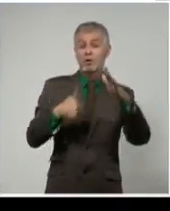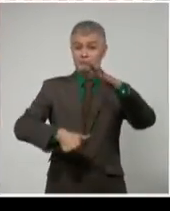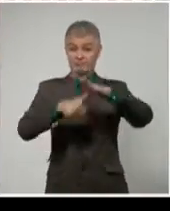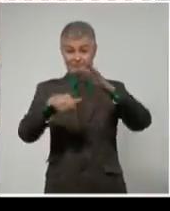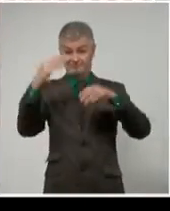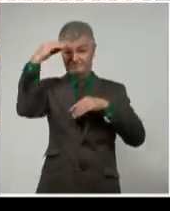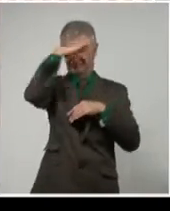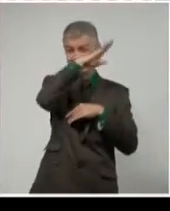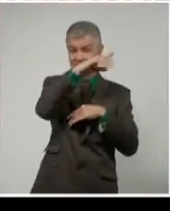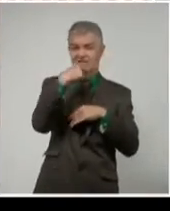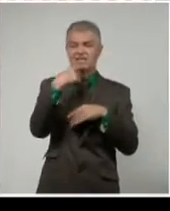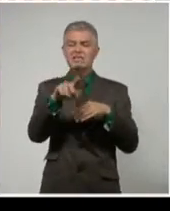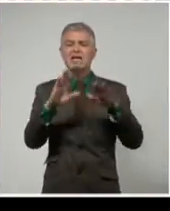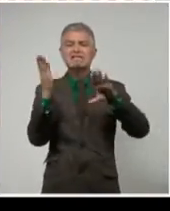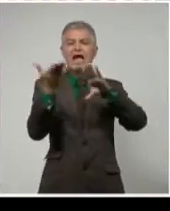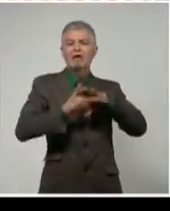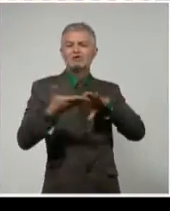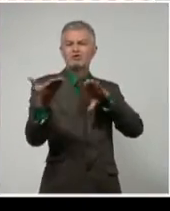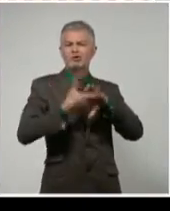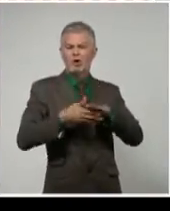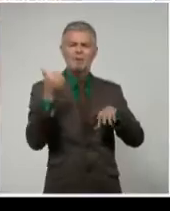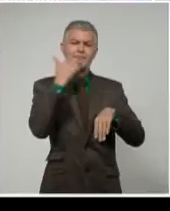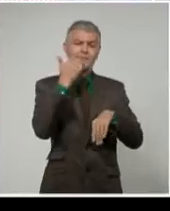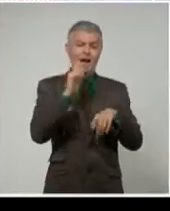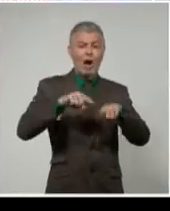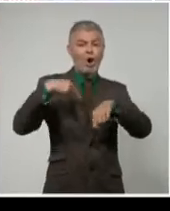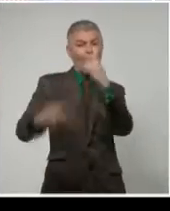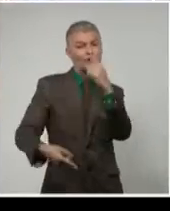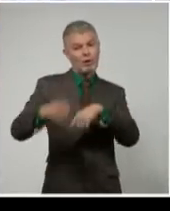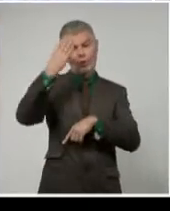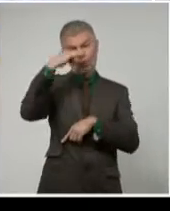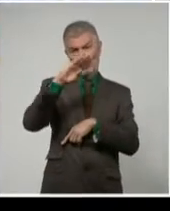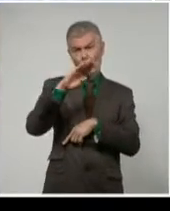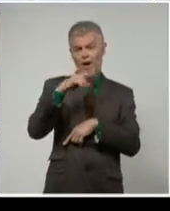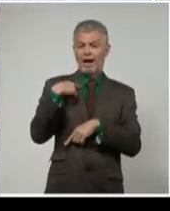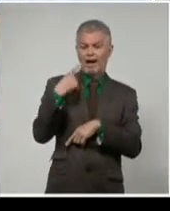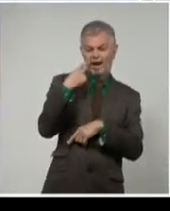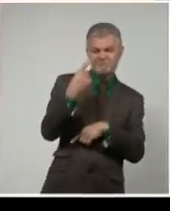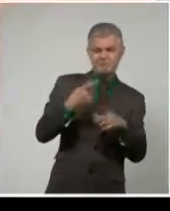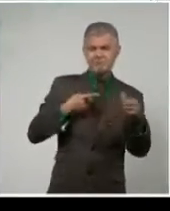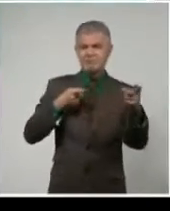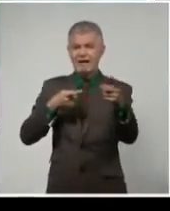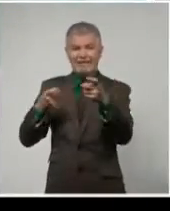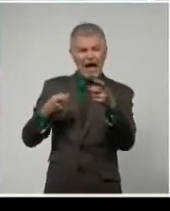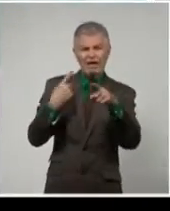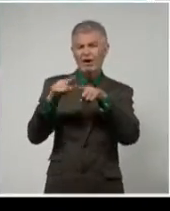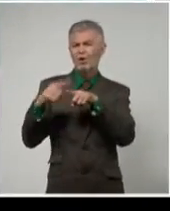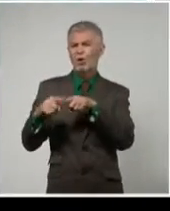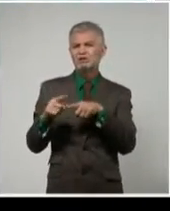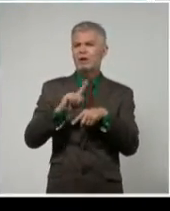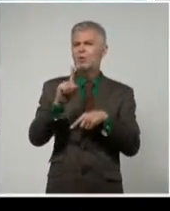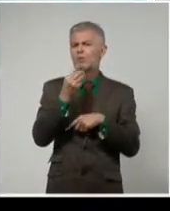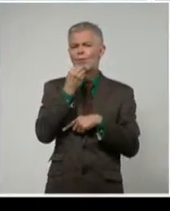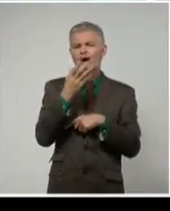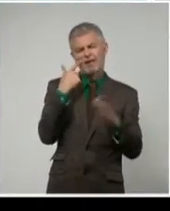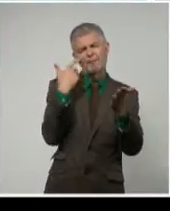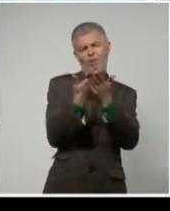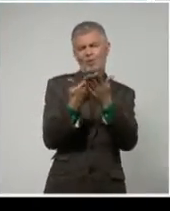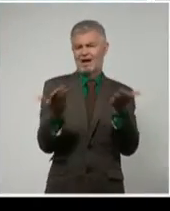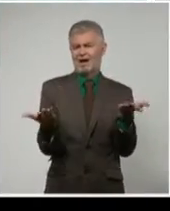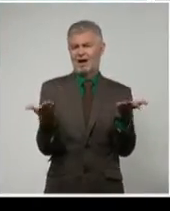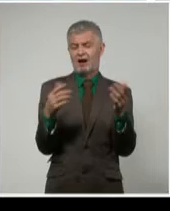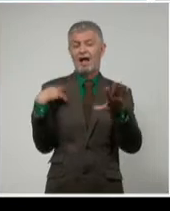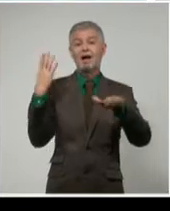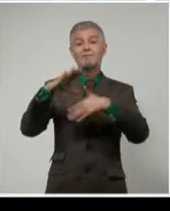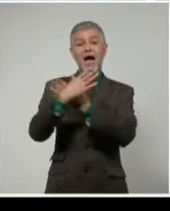justificó su escalada de sanciones contra Cuba, apelando a ataques imposibles de probar científicamente. La embajada estadounidense en Cuba sigue sufriendo la